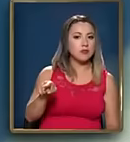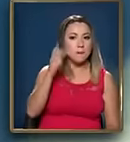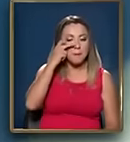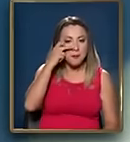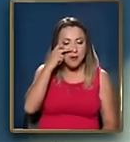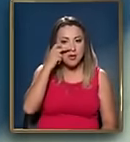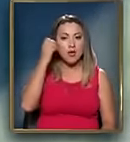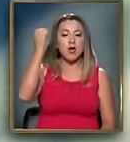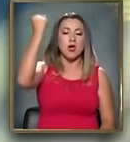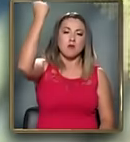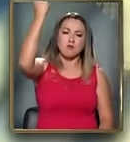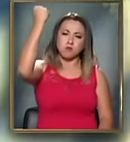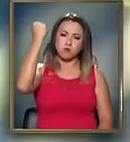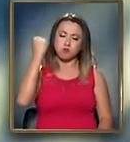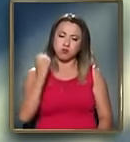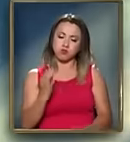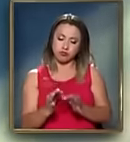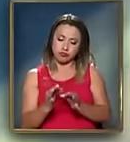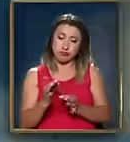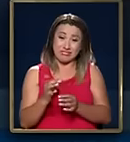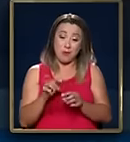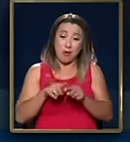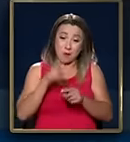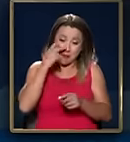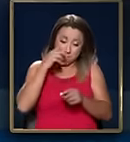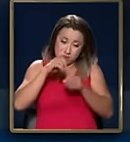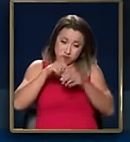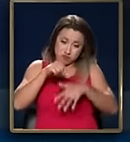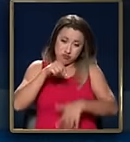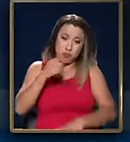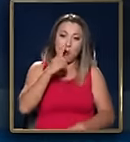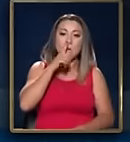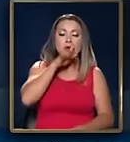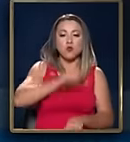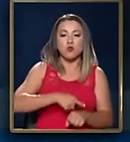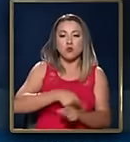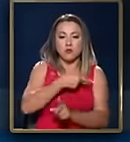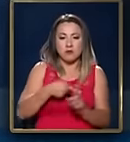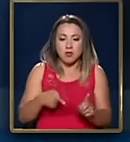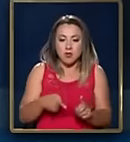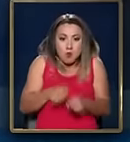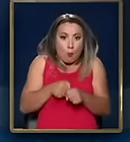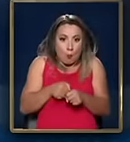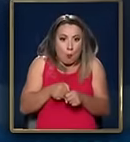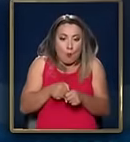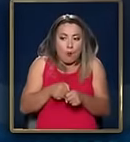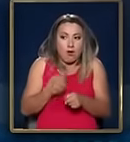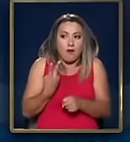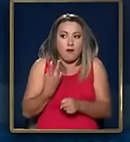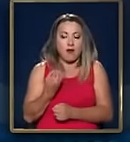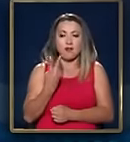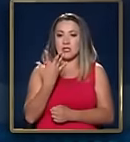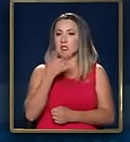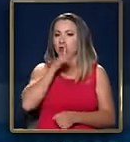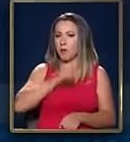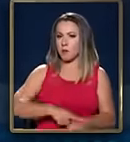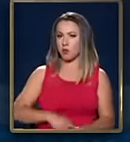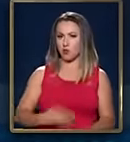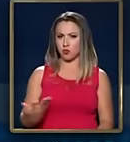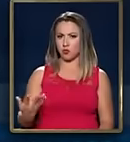Un pichí que podría durar un minuto y medio, perfectamente contraído, toda esta zona, weón, podía estar 20, 25 minutos,